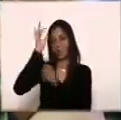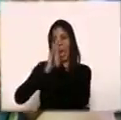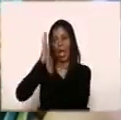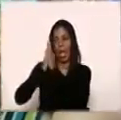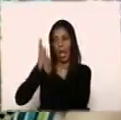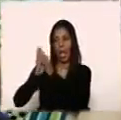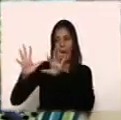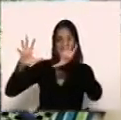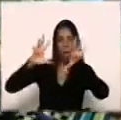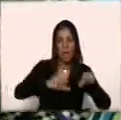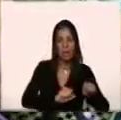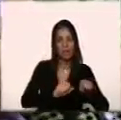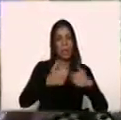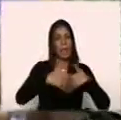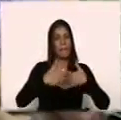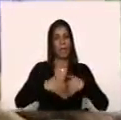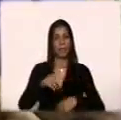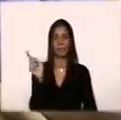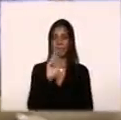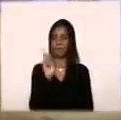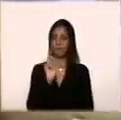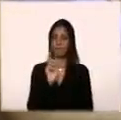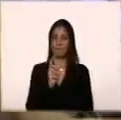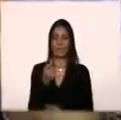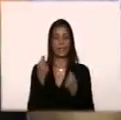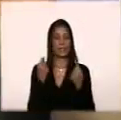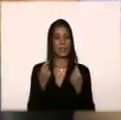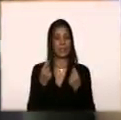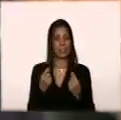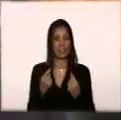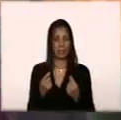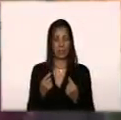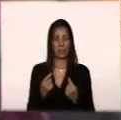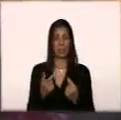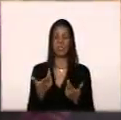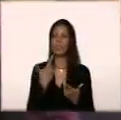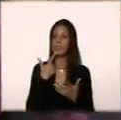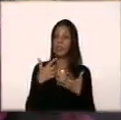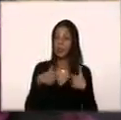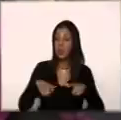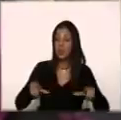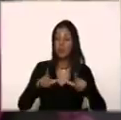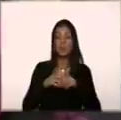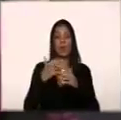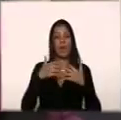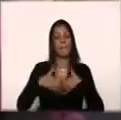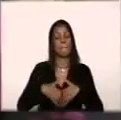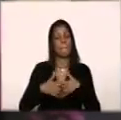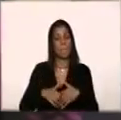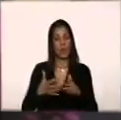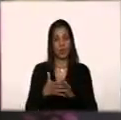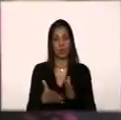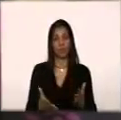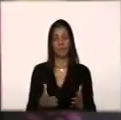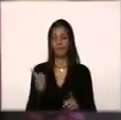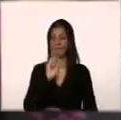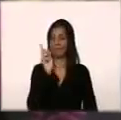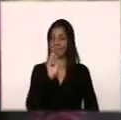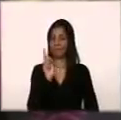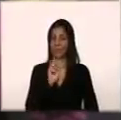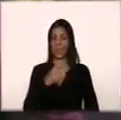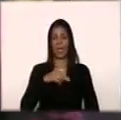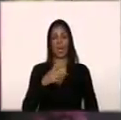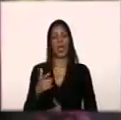generar expropiaciones de ninguna entidad de trabajo, de ningún centro de producción. Por el contrario, viene a